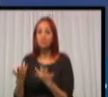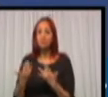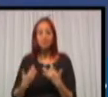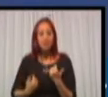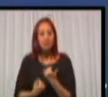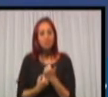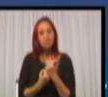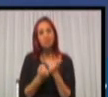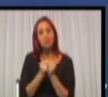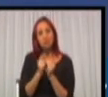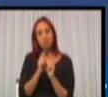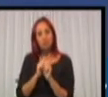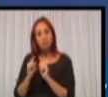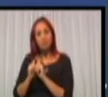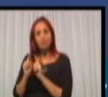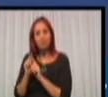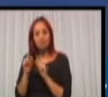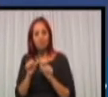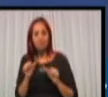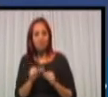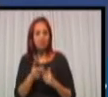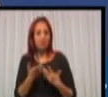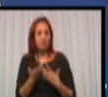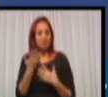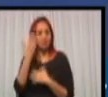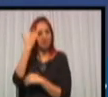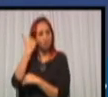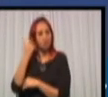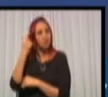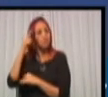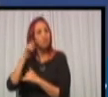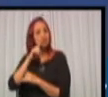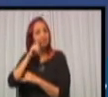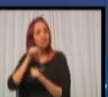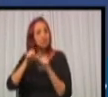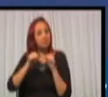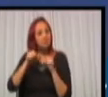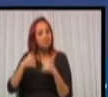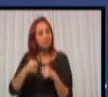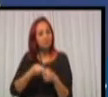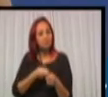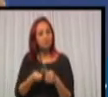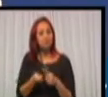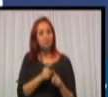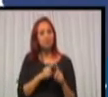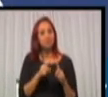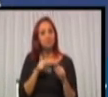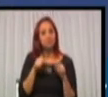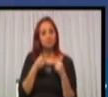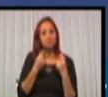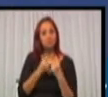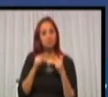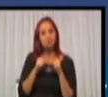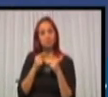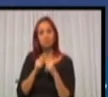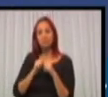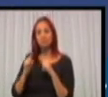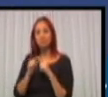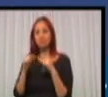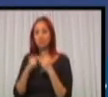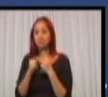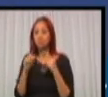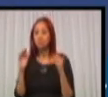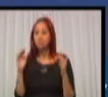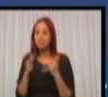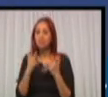privilegios con ciertas áreas. ¿Por qué? Porque se han dedicado a administrar a cierto grupo, a cierto grupo pequeño